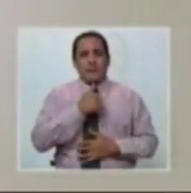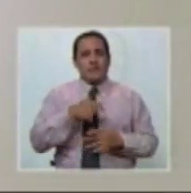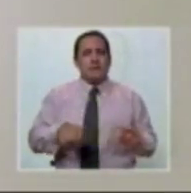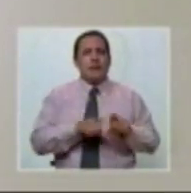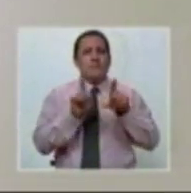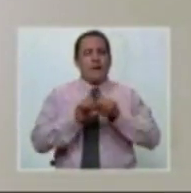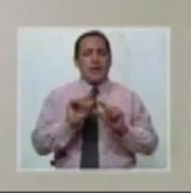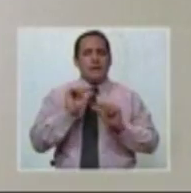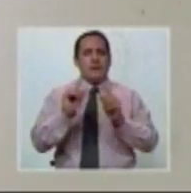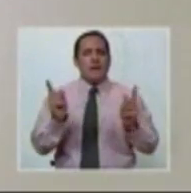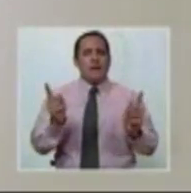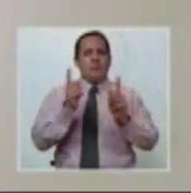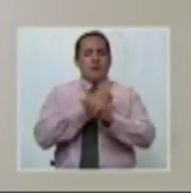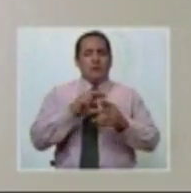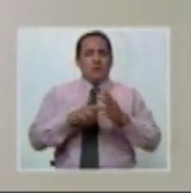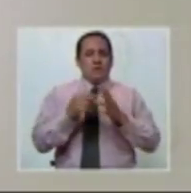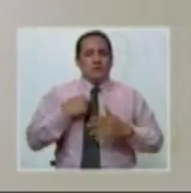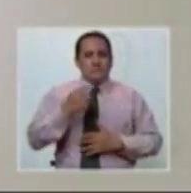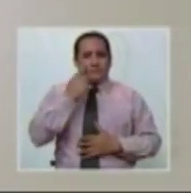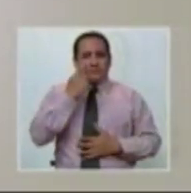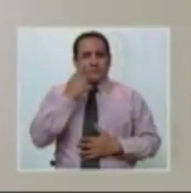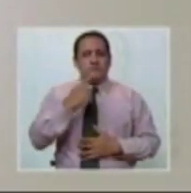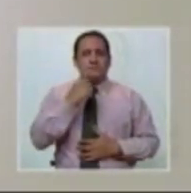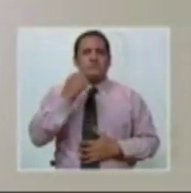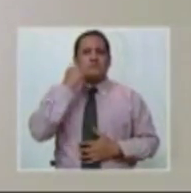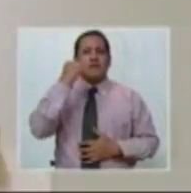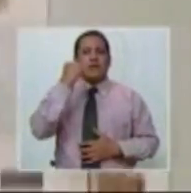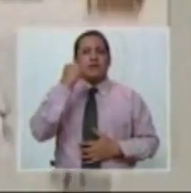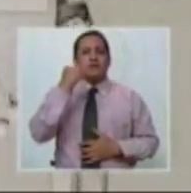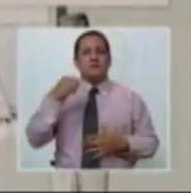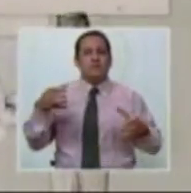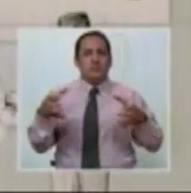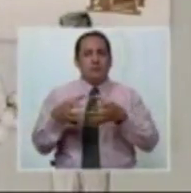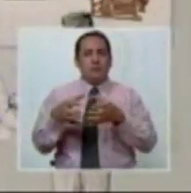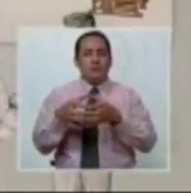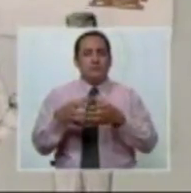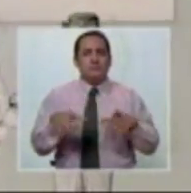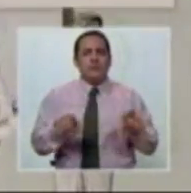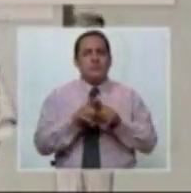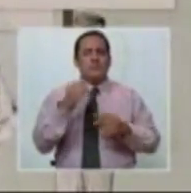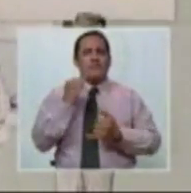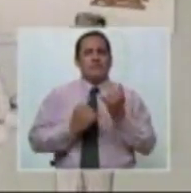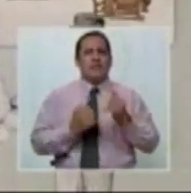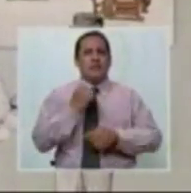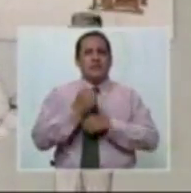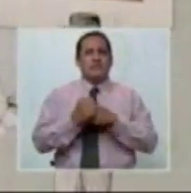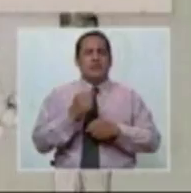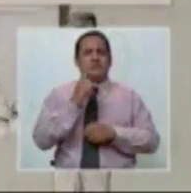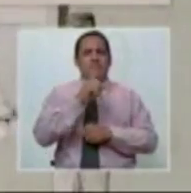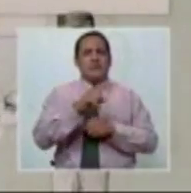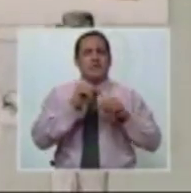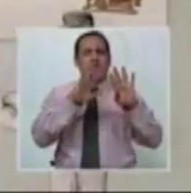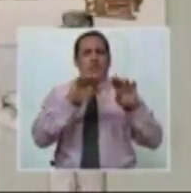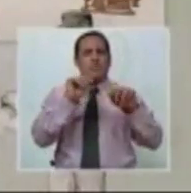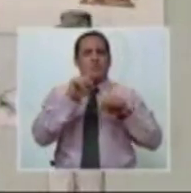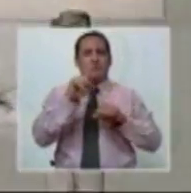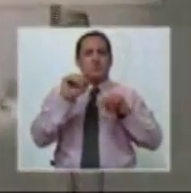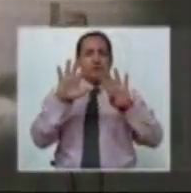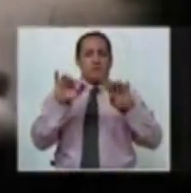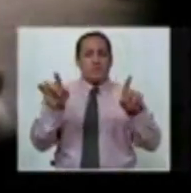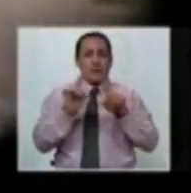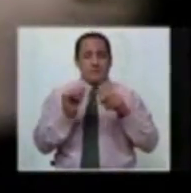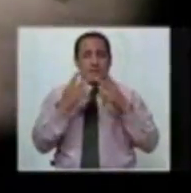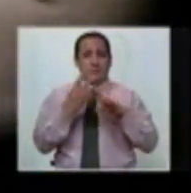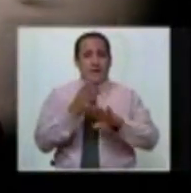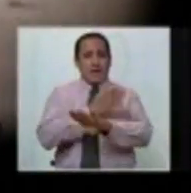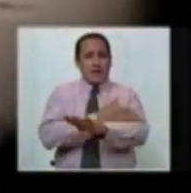tolerancia, fue sucedida por lo que se conoce como el derecho sindical. Ya para finales del siglo XIX, el primer país